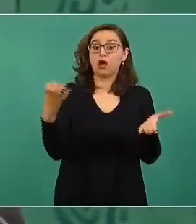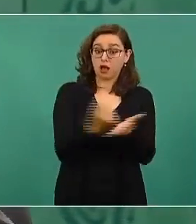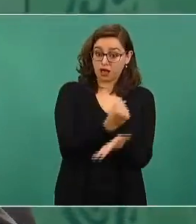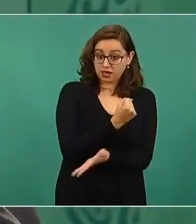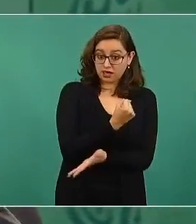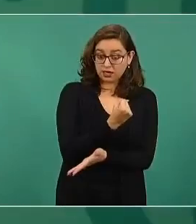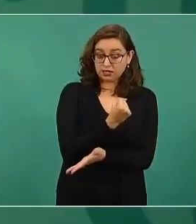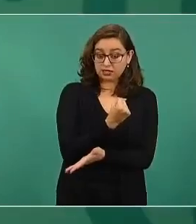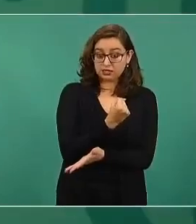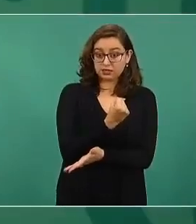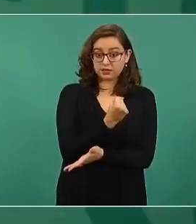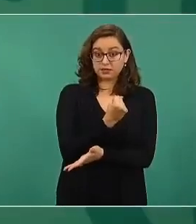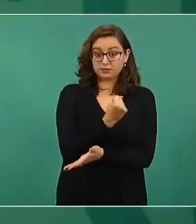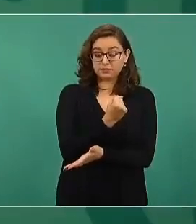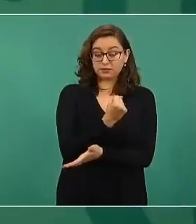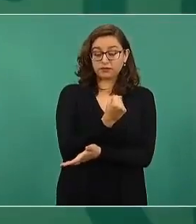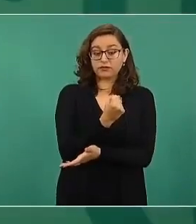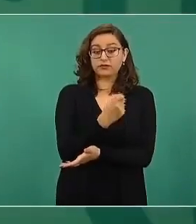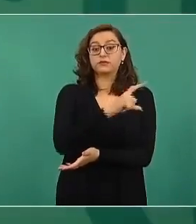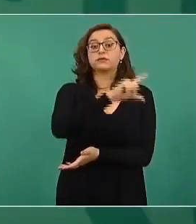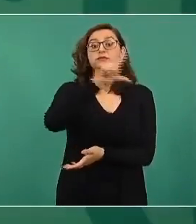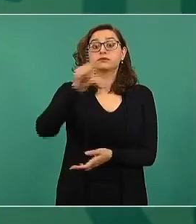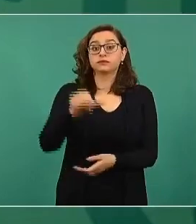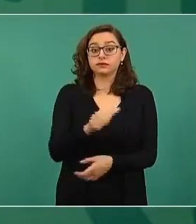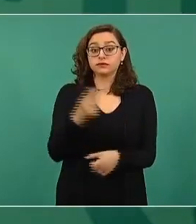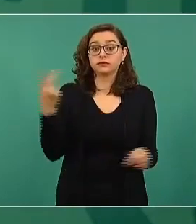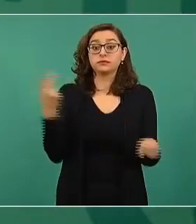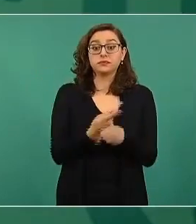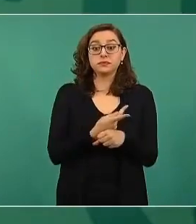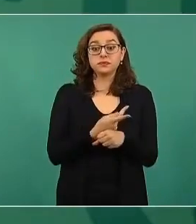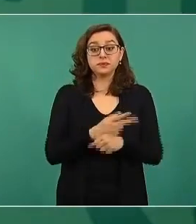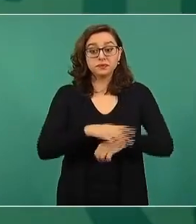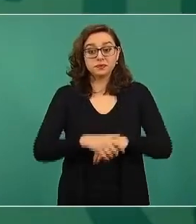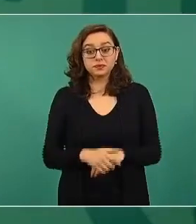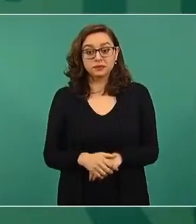y como si fuese en pago,